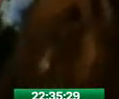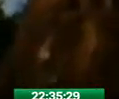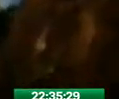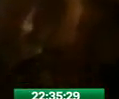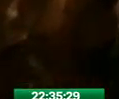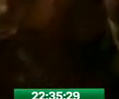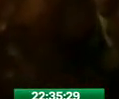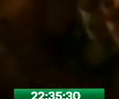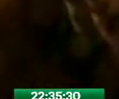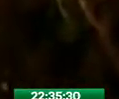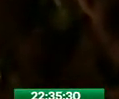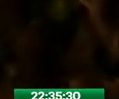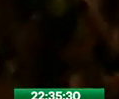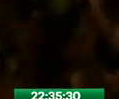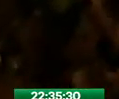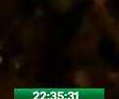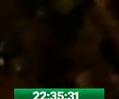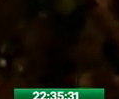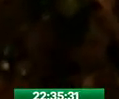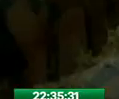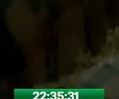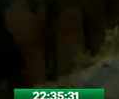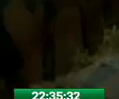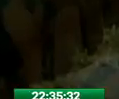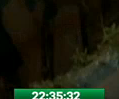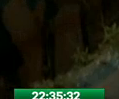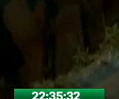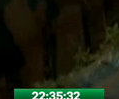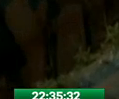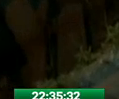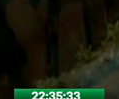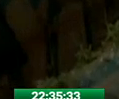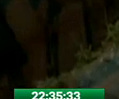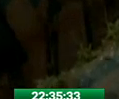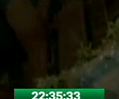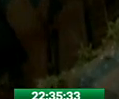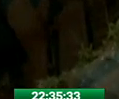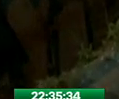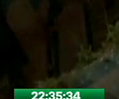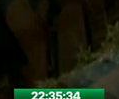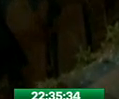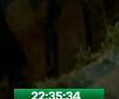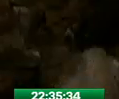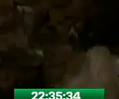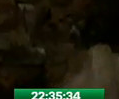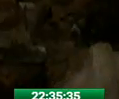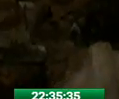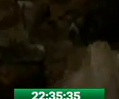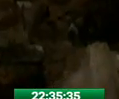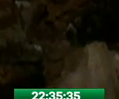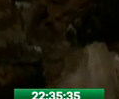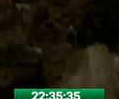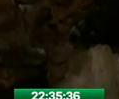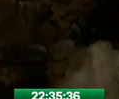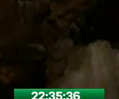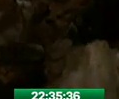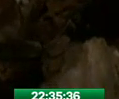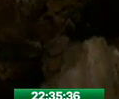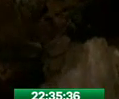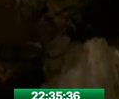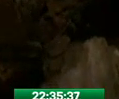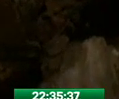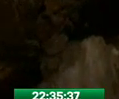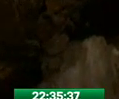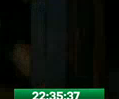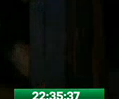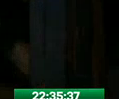bomberos trabajaron toda la madrugada en diferentes turnos con el único objetivo de rescatar a 7 personas que quedaron atrapadas entre los